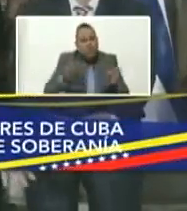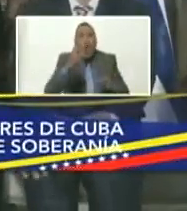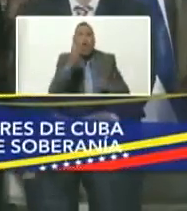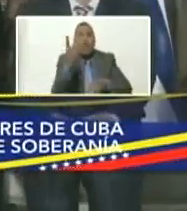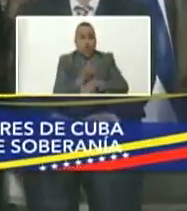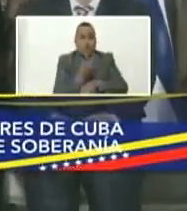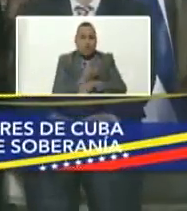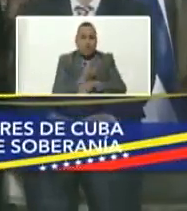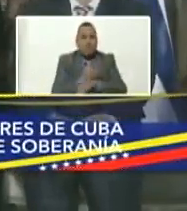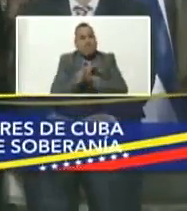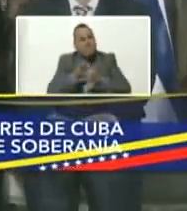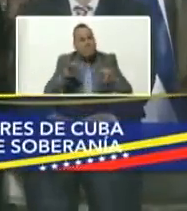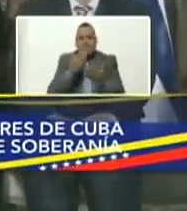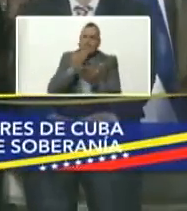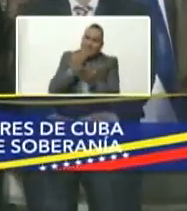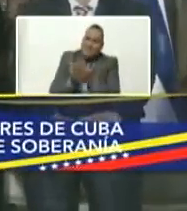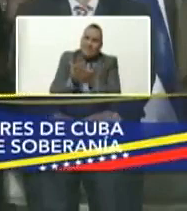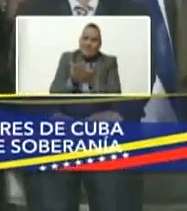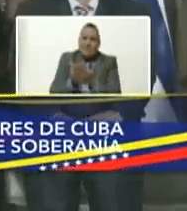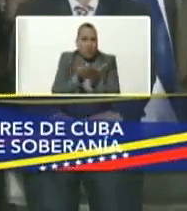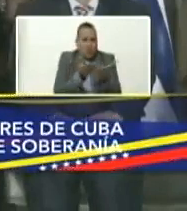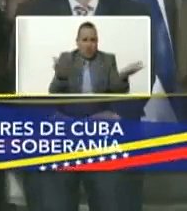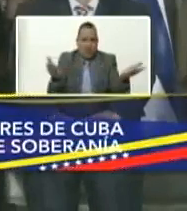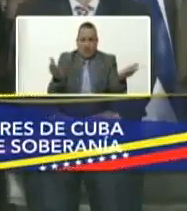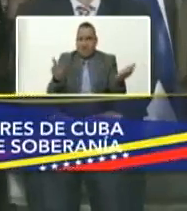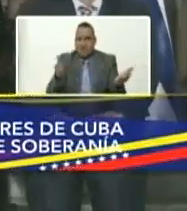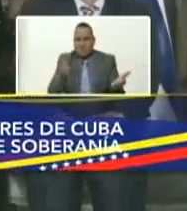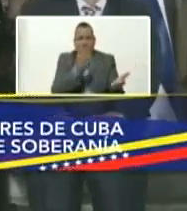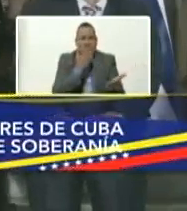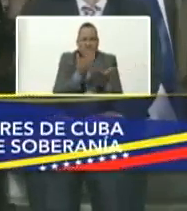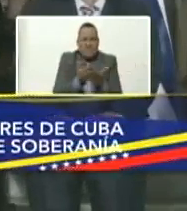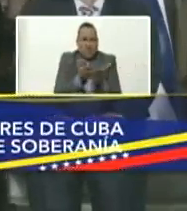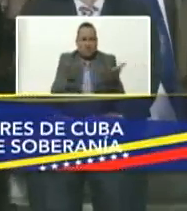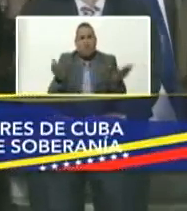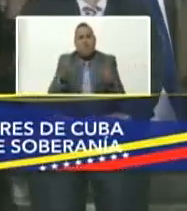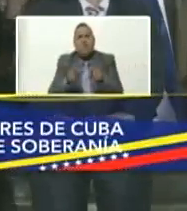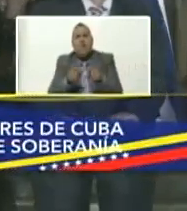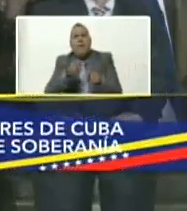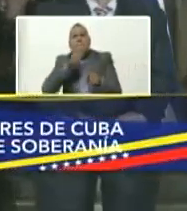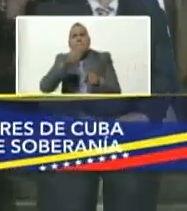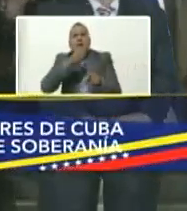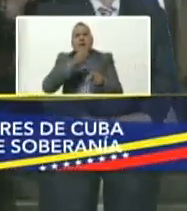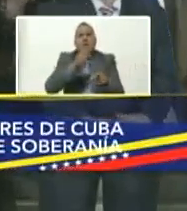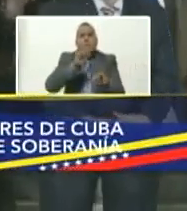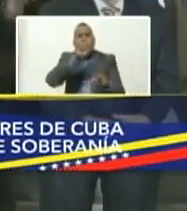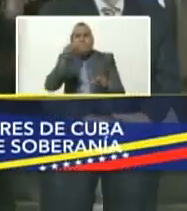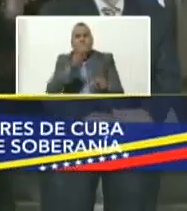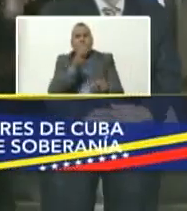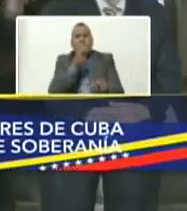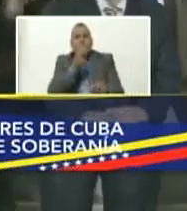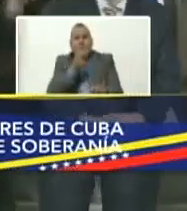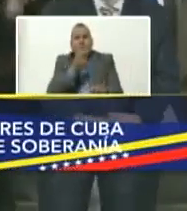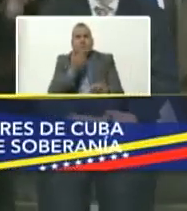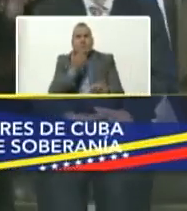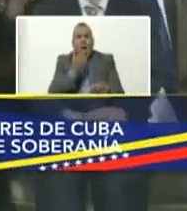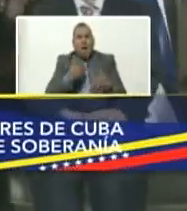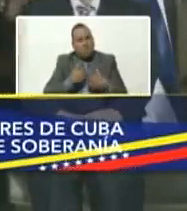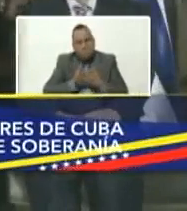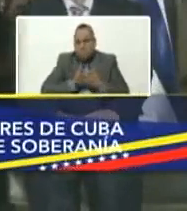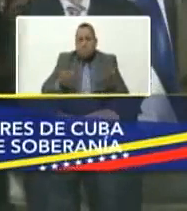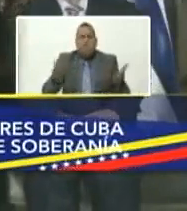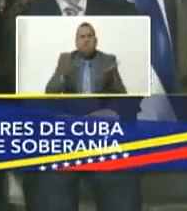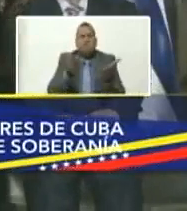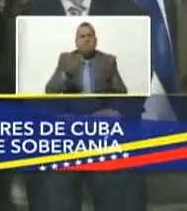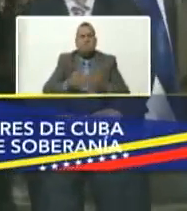Le agradecemos a cada uno de ustedes. No sé si los periodistas tienen alguna pregunta de algún tema. Estamos a la orden de ustedes.